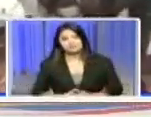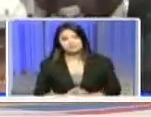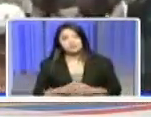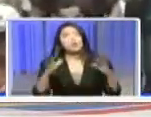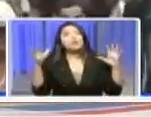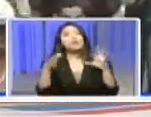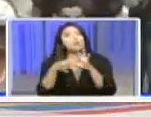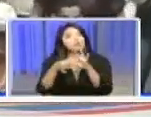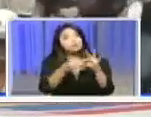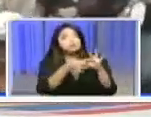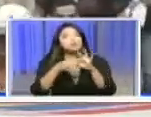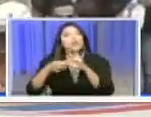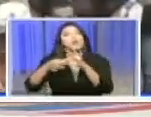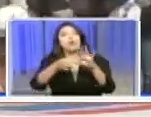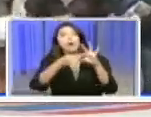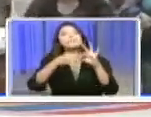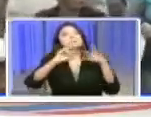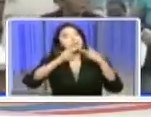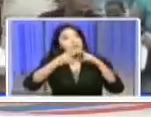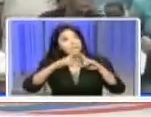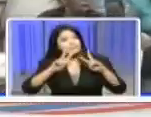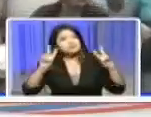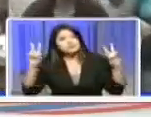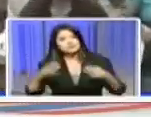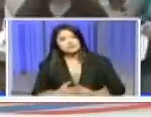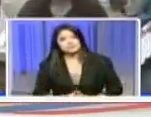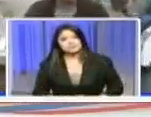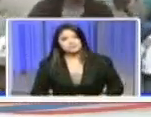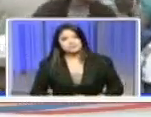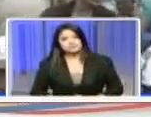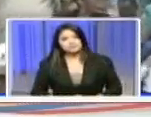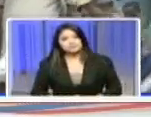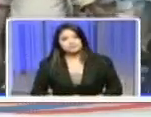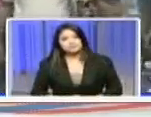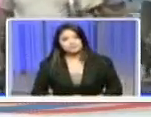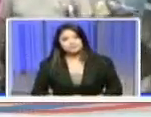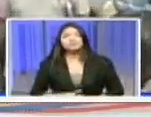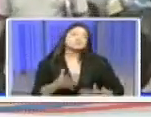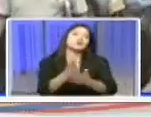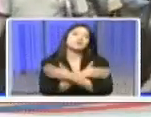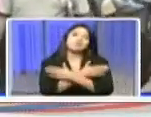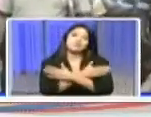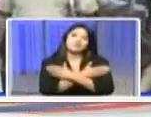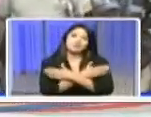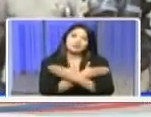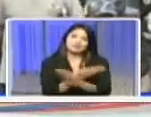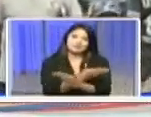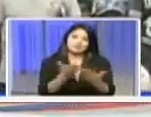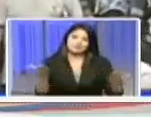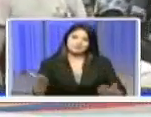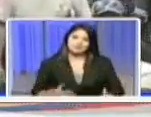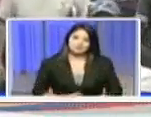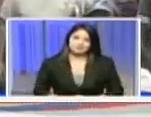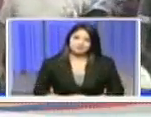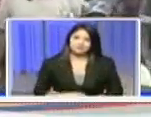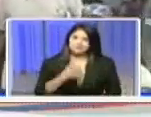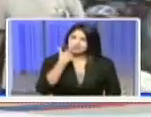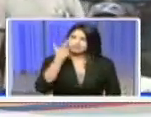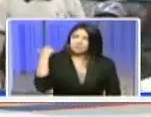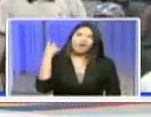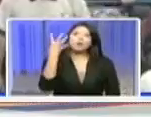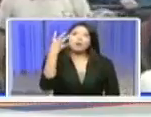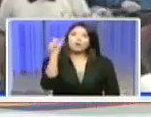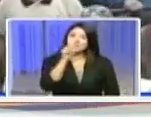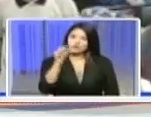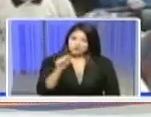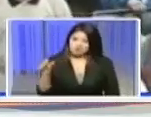Unión y movilización para que haya paz. Por eso los felicito. Hace 4 semanas nos